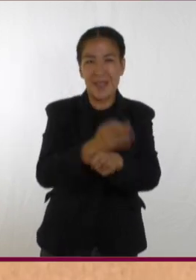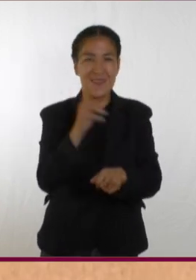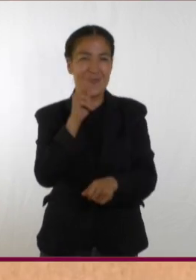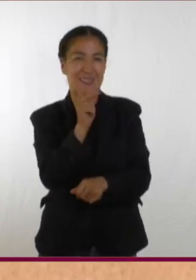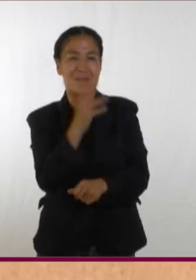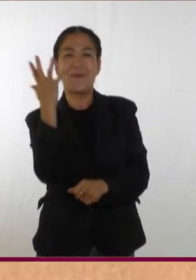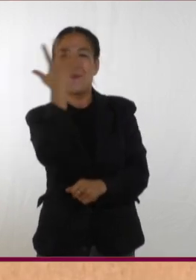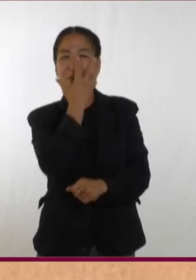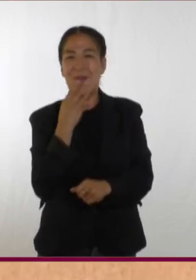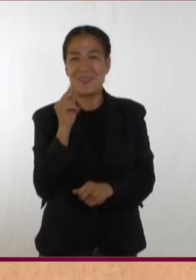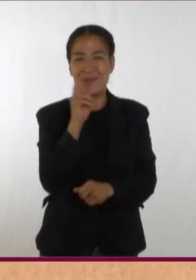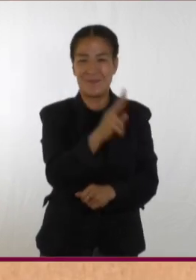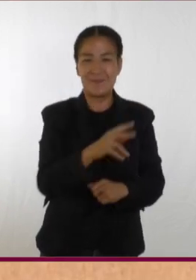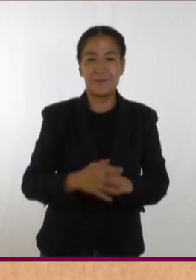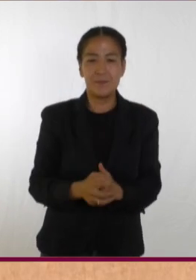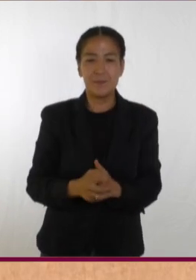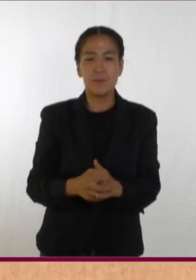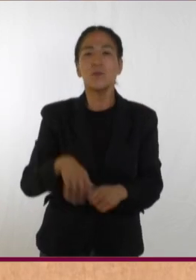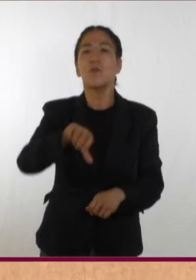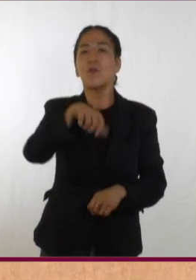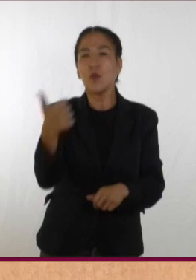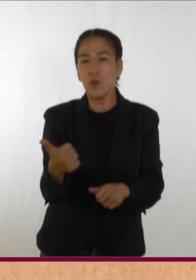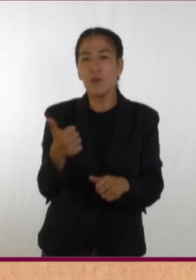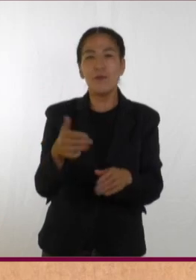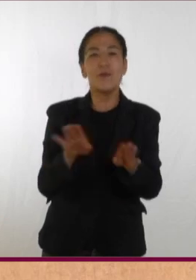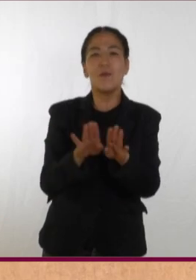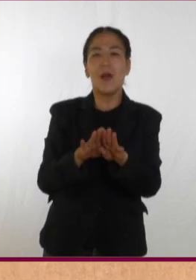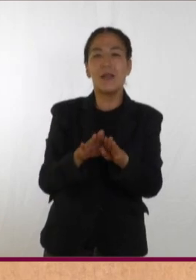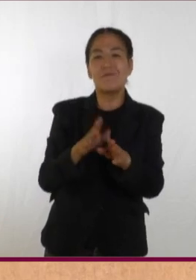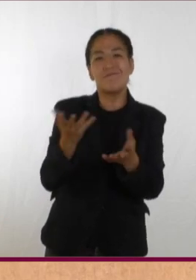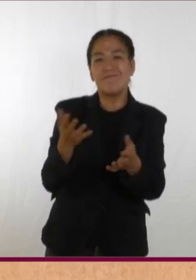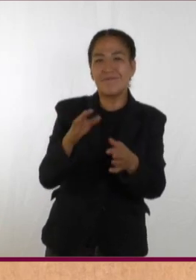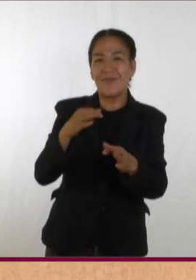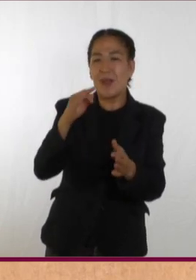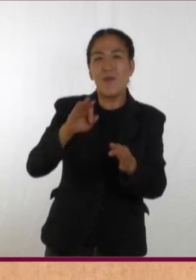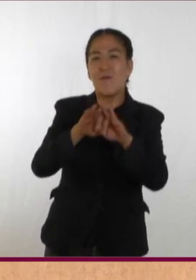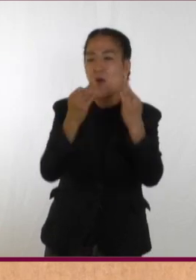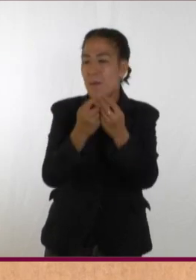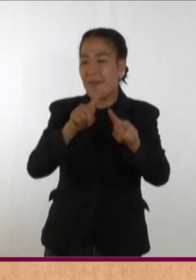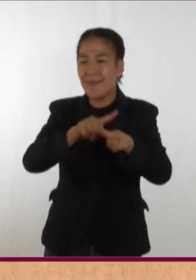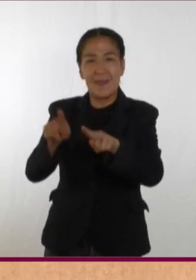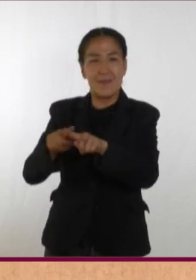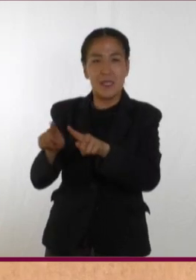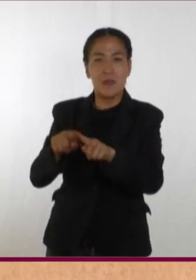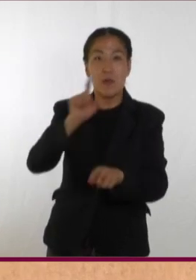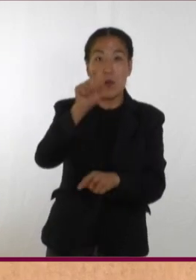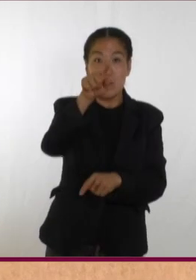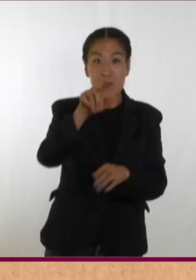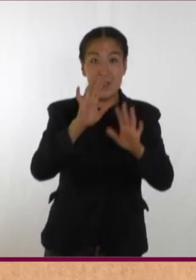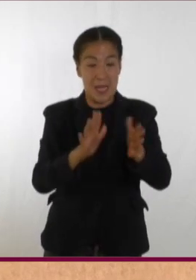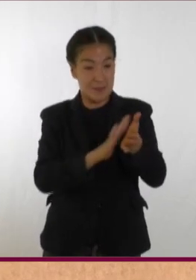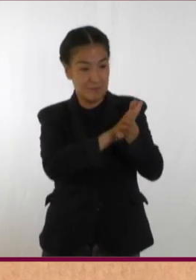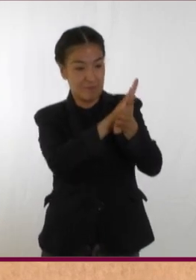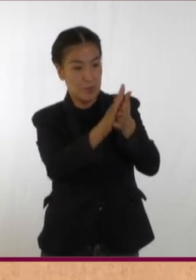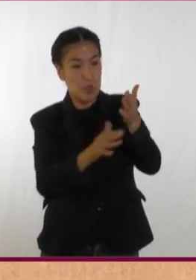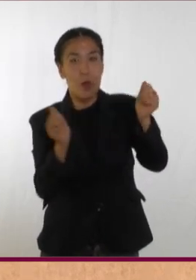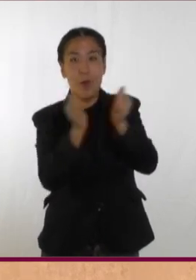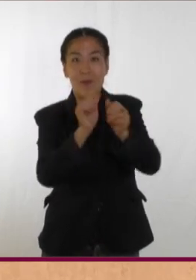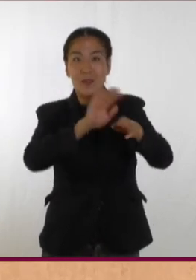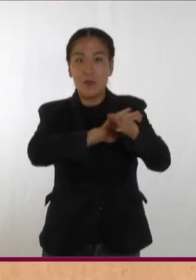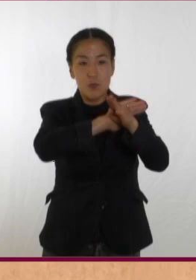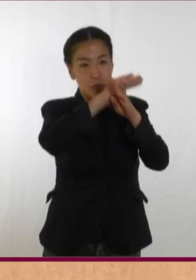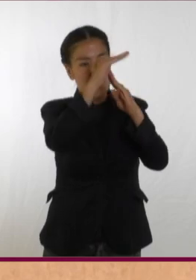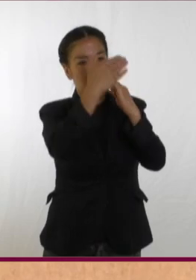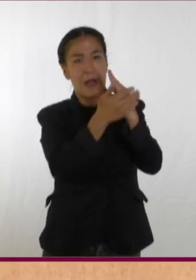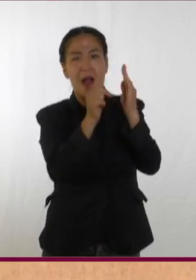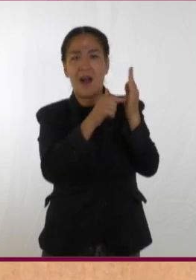ser regular, que son los más bonitos, digamos, o irregulares, que tienen cualquier forma. Cuando ya llegas a calcular